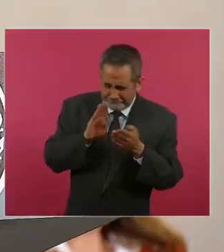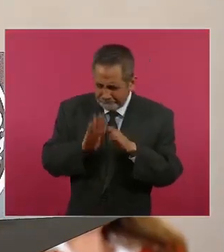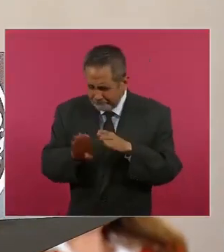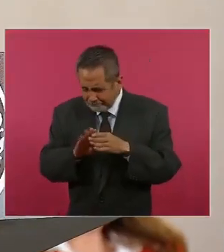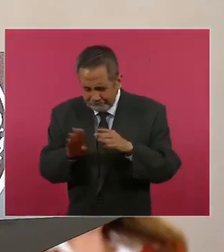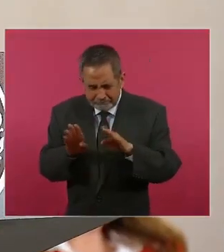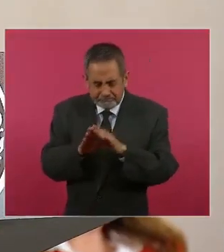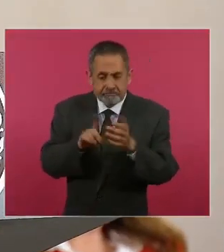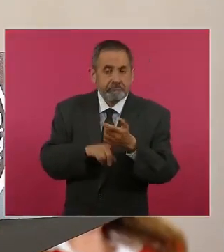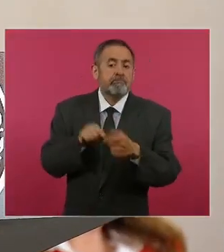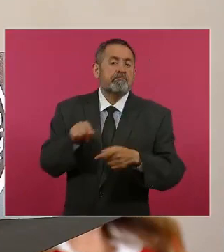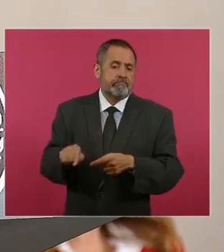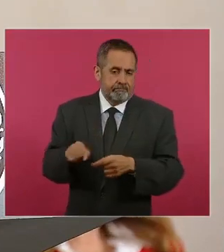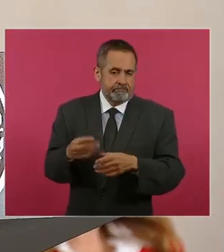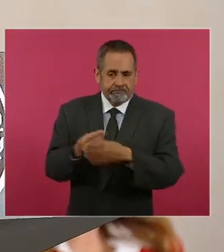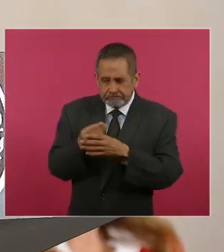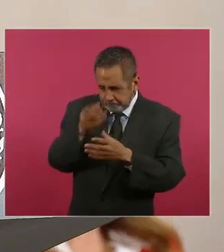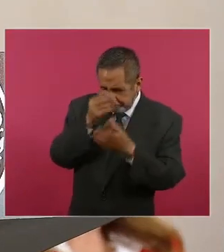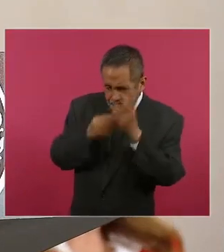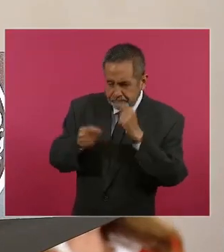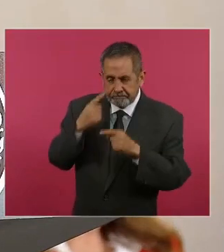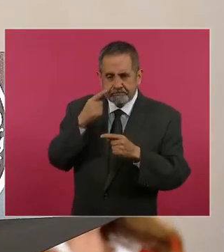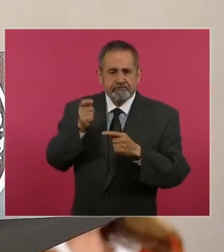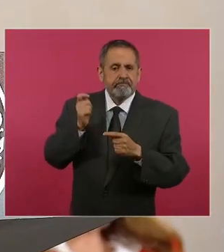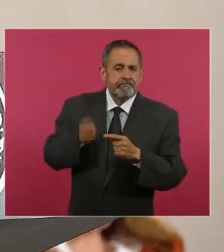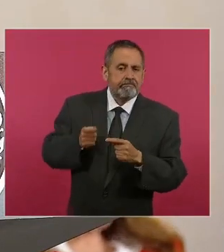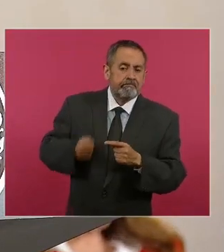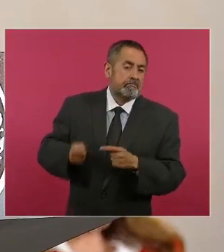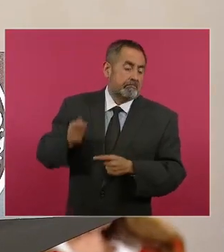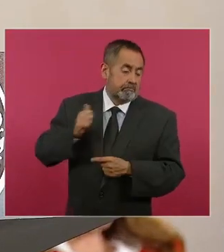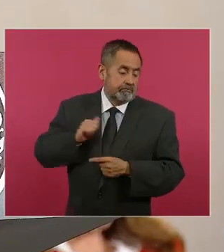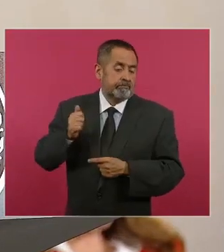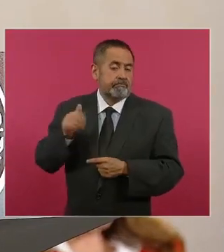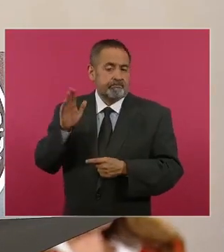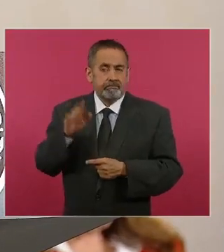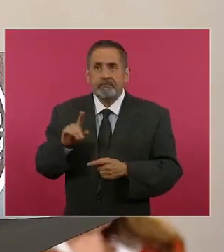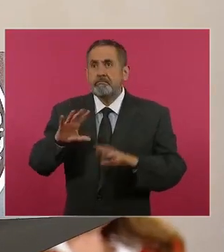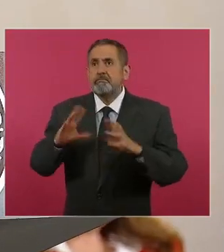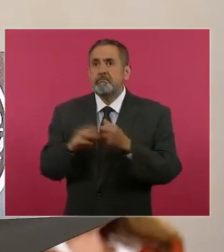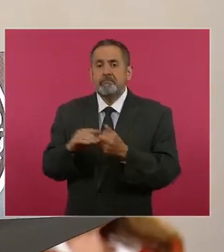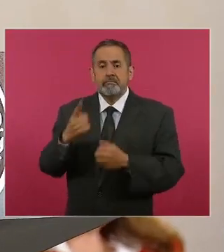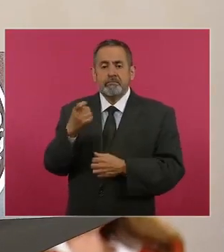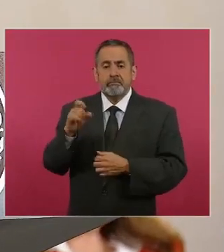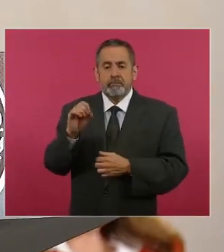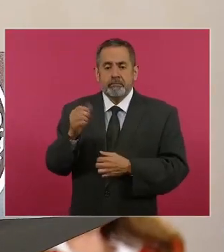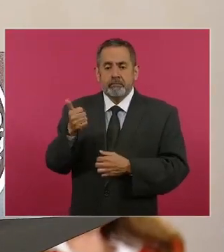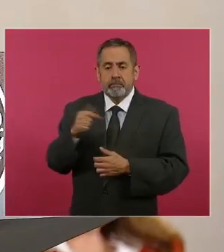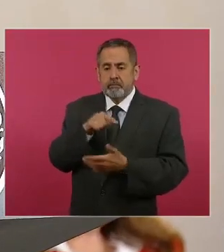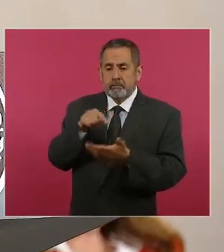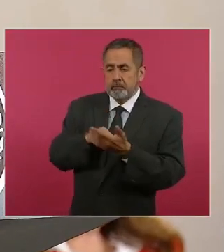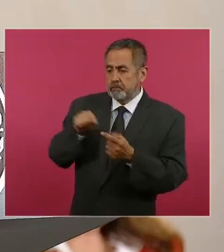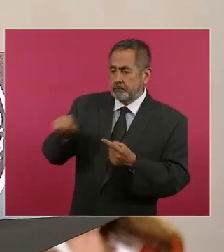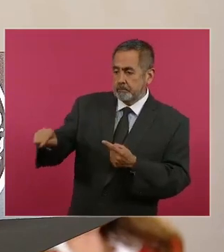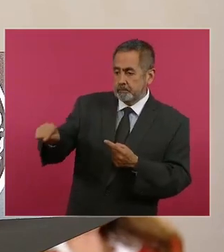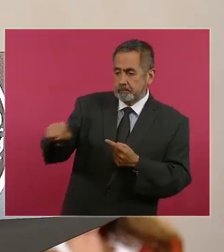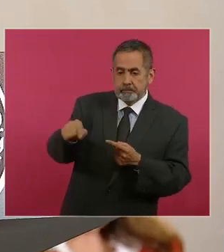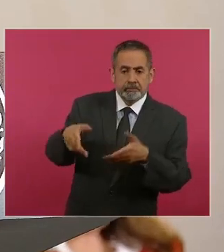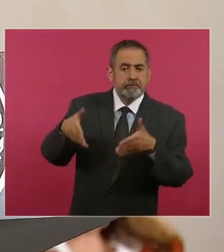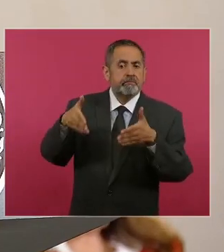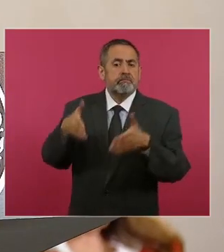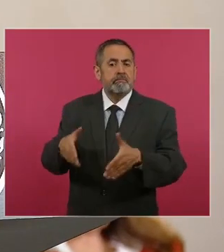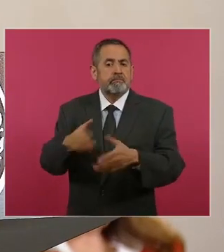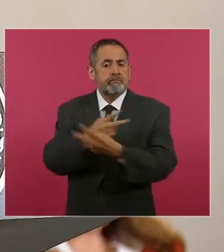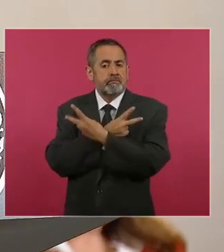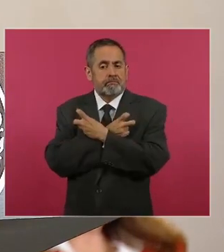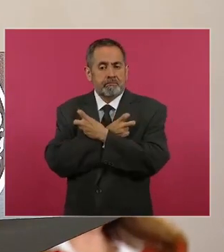y talleres que tenemos habilitados en el territorio. 106 enterramientos humanos con